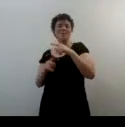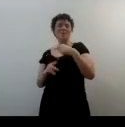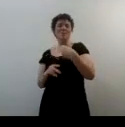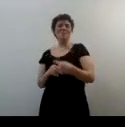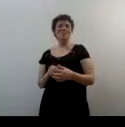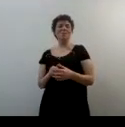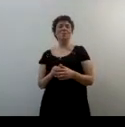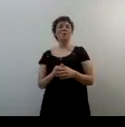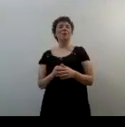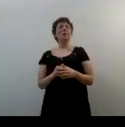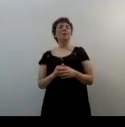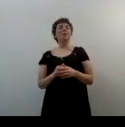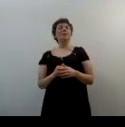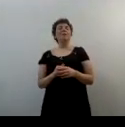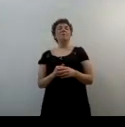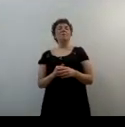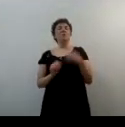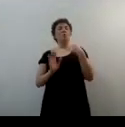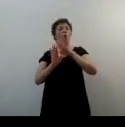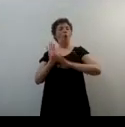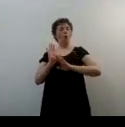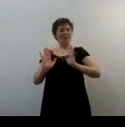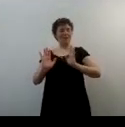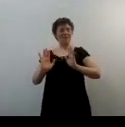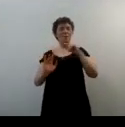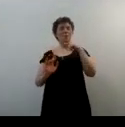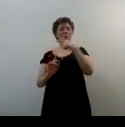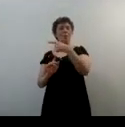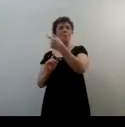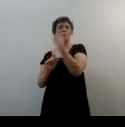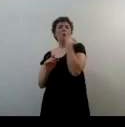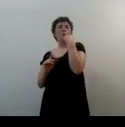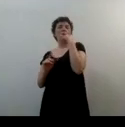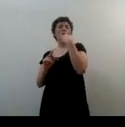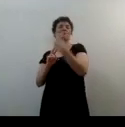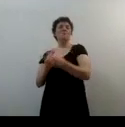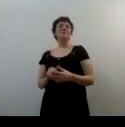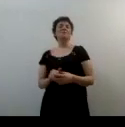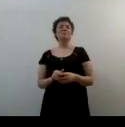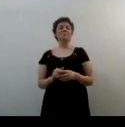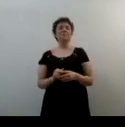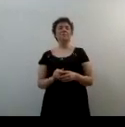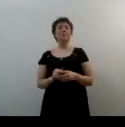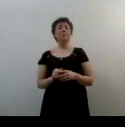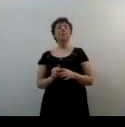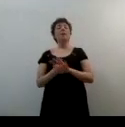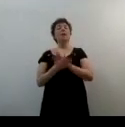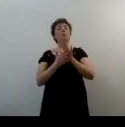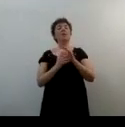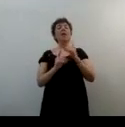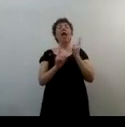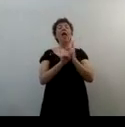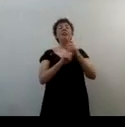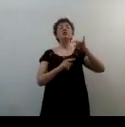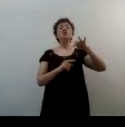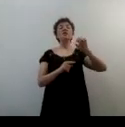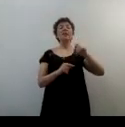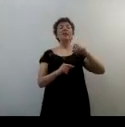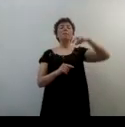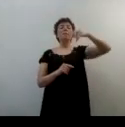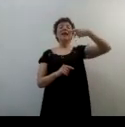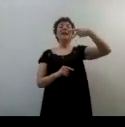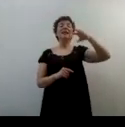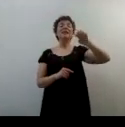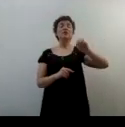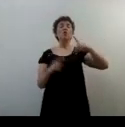pero yo sigo con la legumbre. llegaré a esa parte. Hablo de antioxidantes, hablo de magnesio, hablo de ácido fólico, o sea,